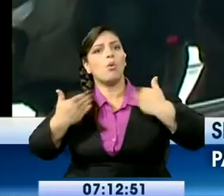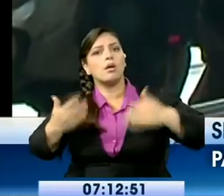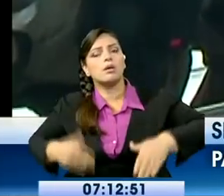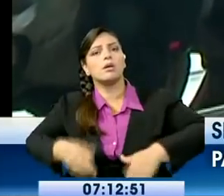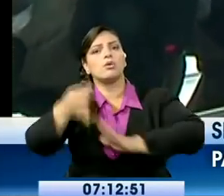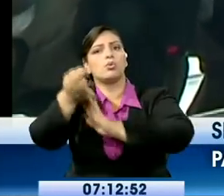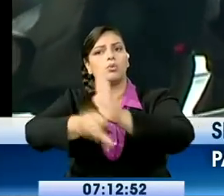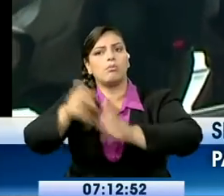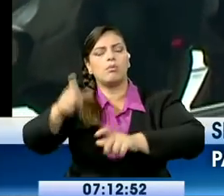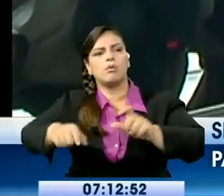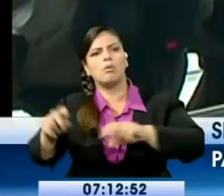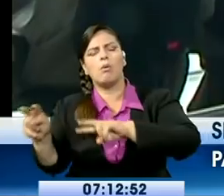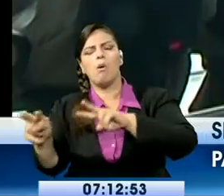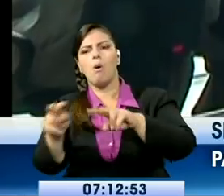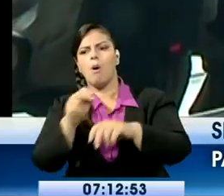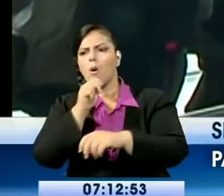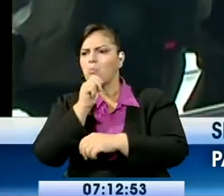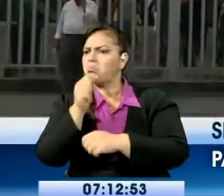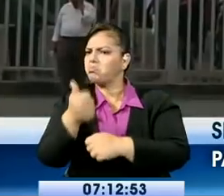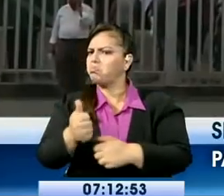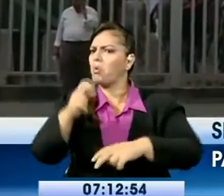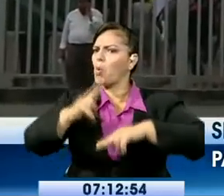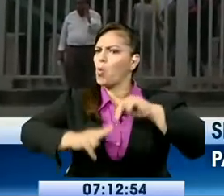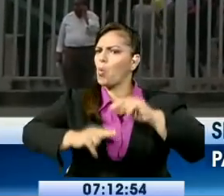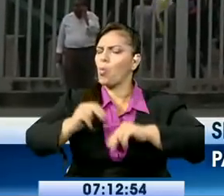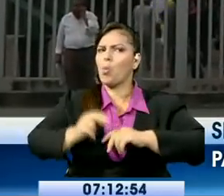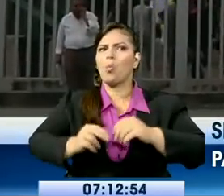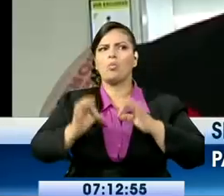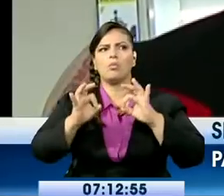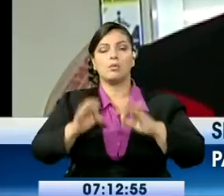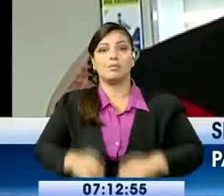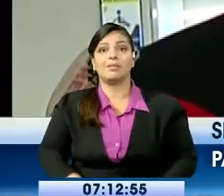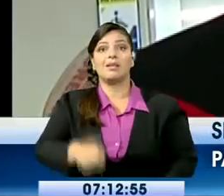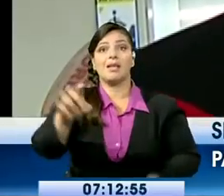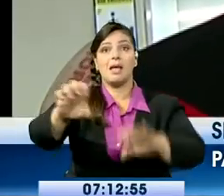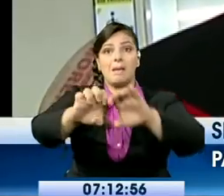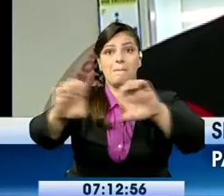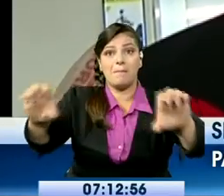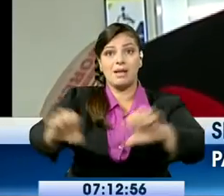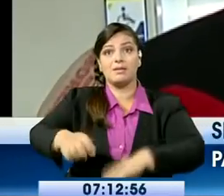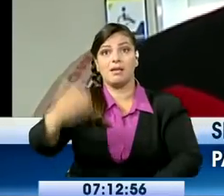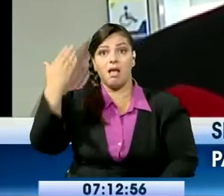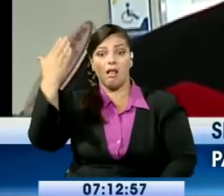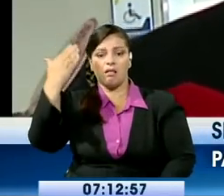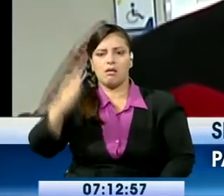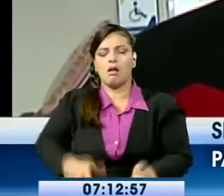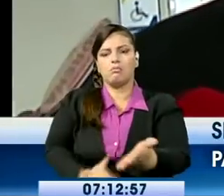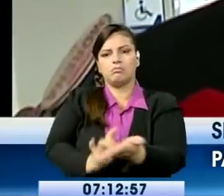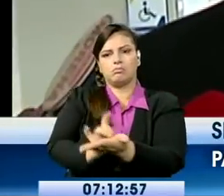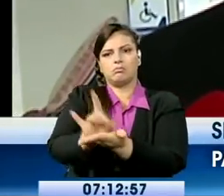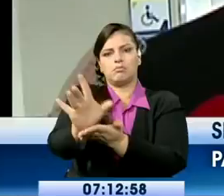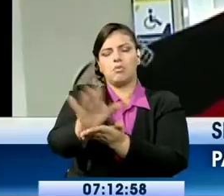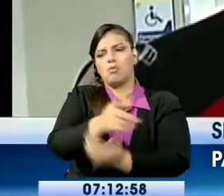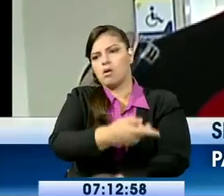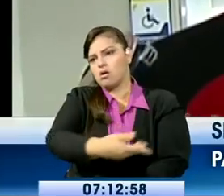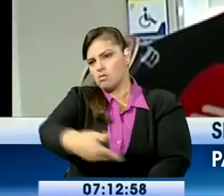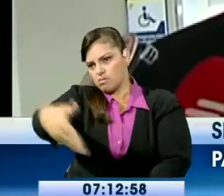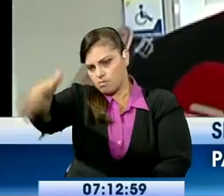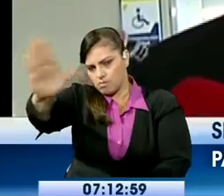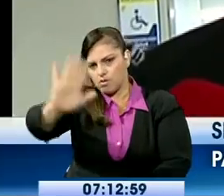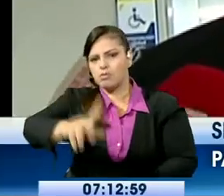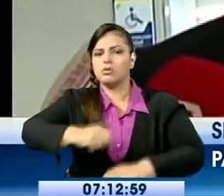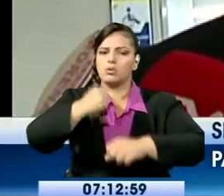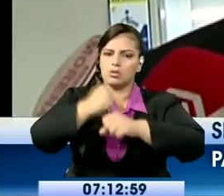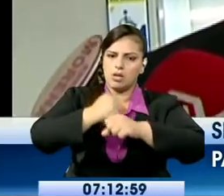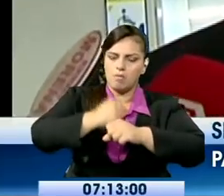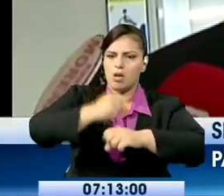En torno a la resolución por parte de la empresa, alistan nuevas instancias. ¿Qué interpondremos? Las acciones de impugnación,